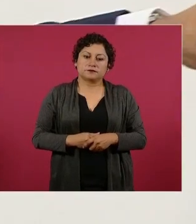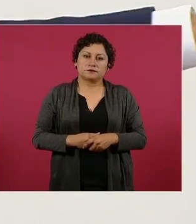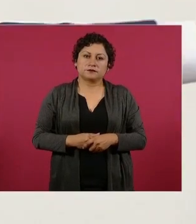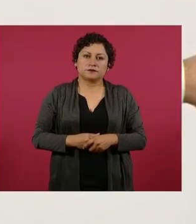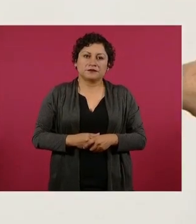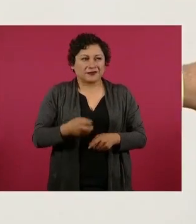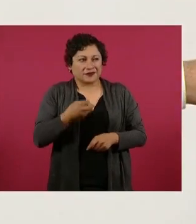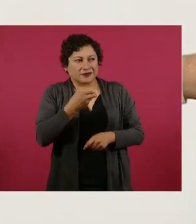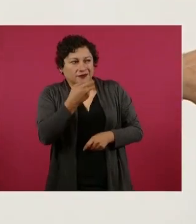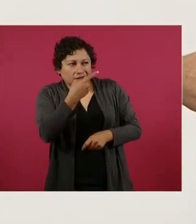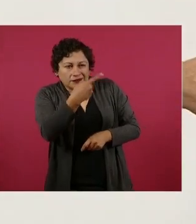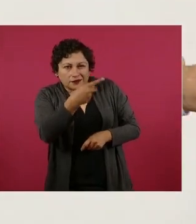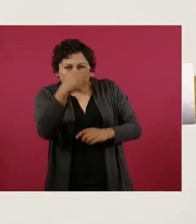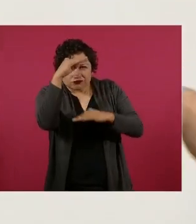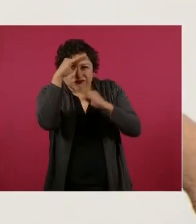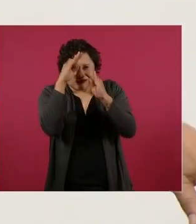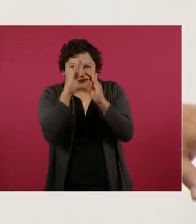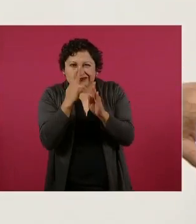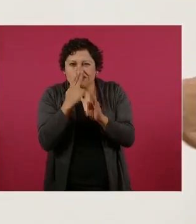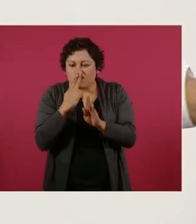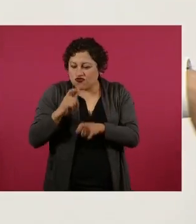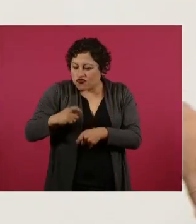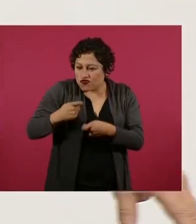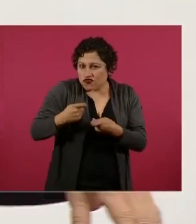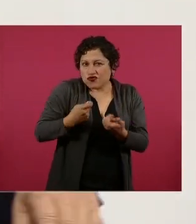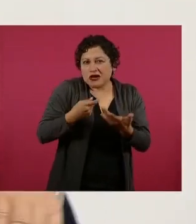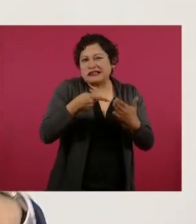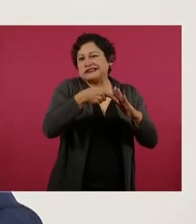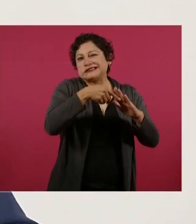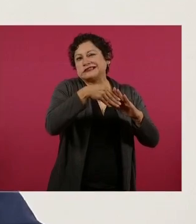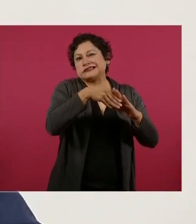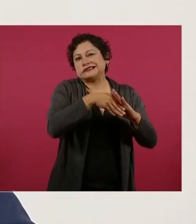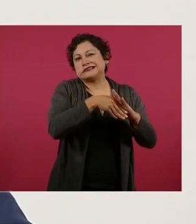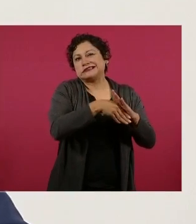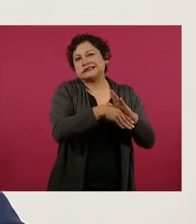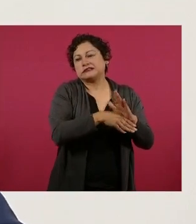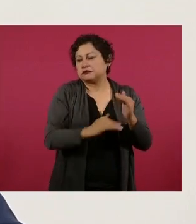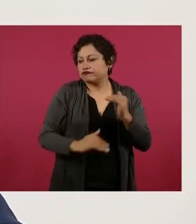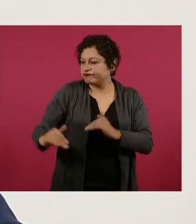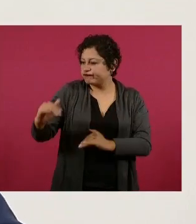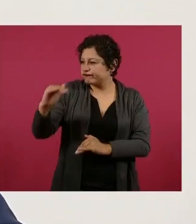el conservadurismo.